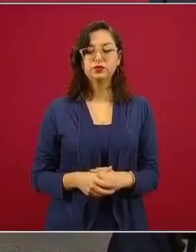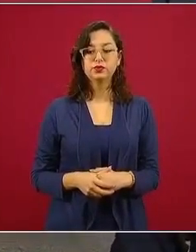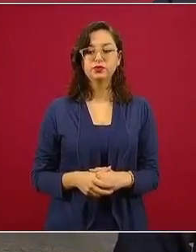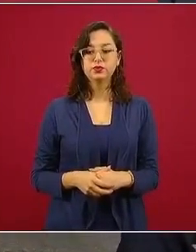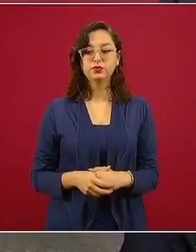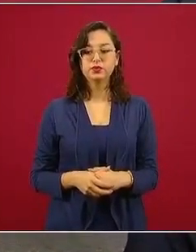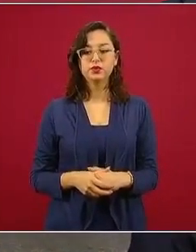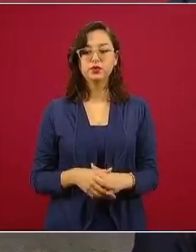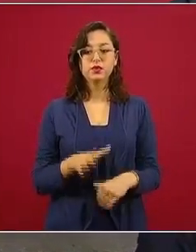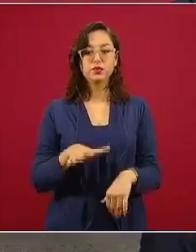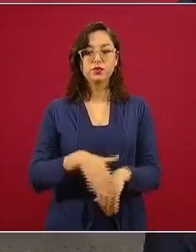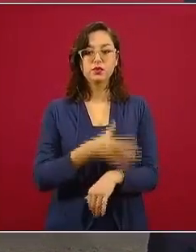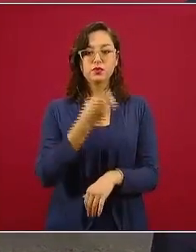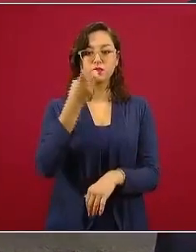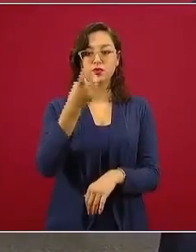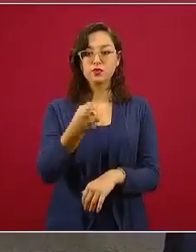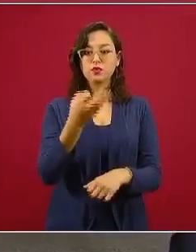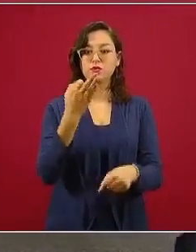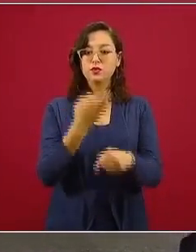ampliar